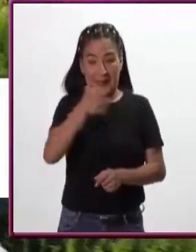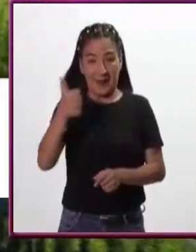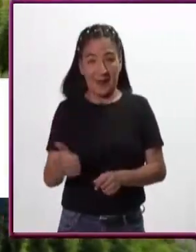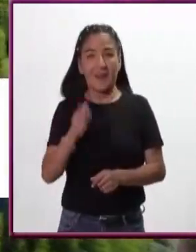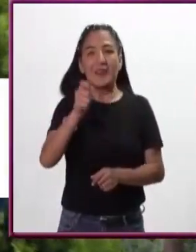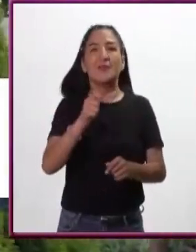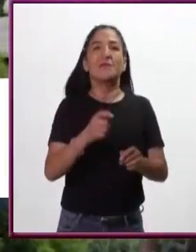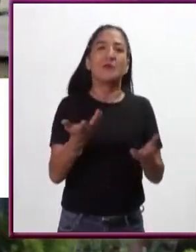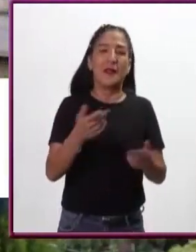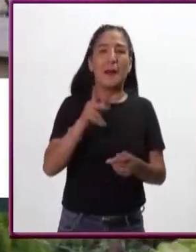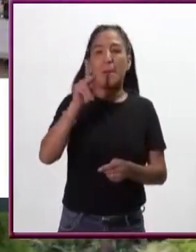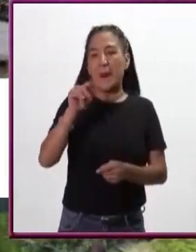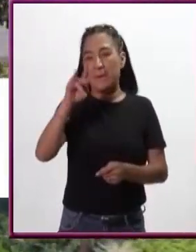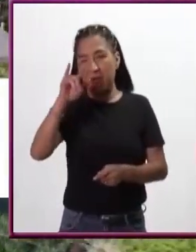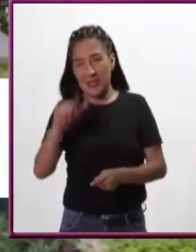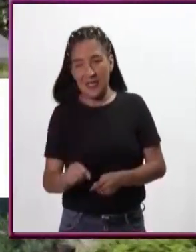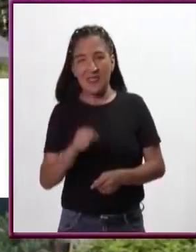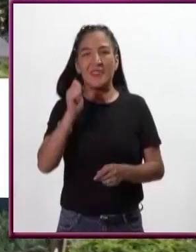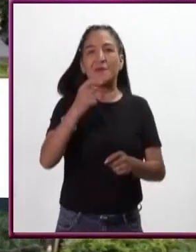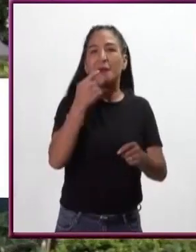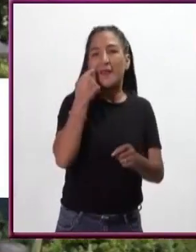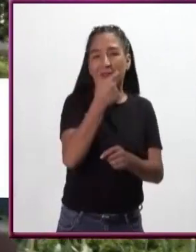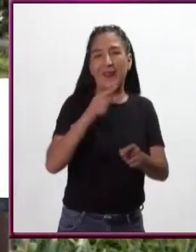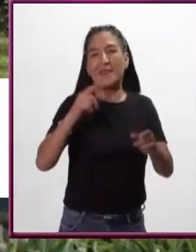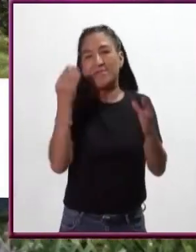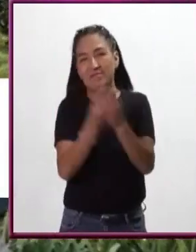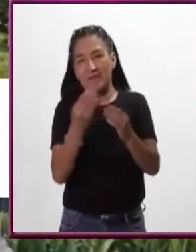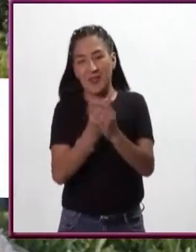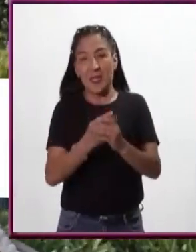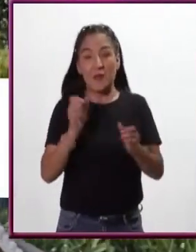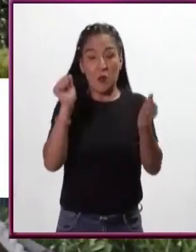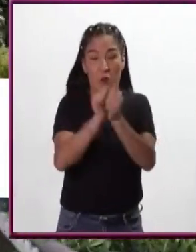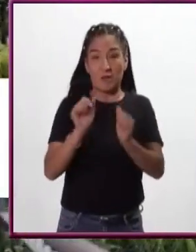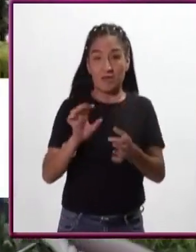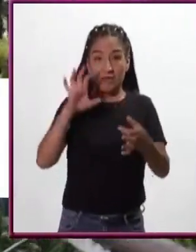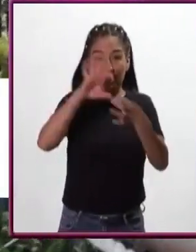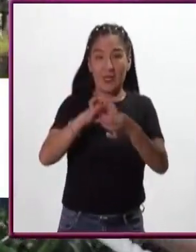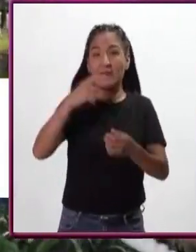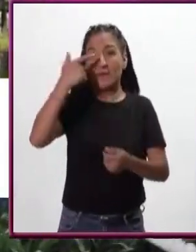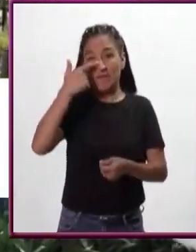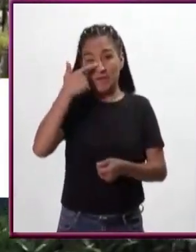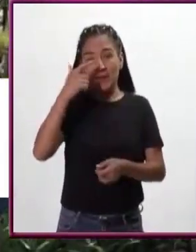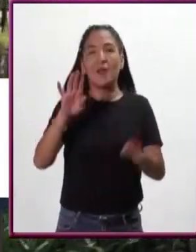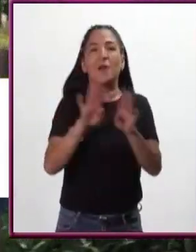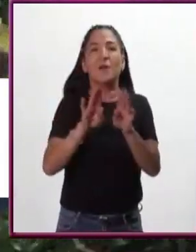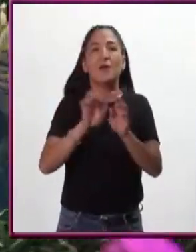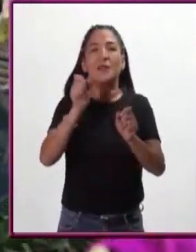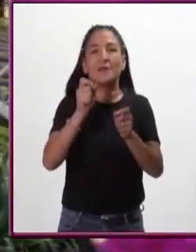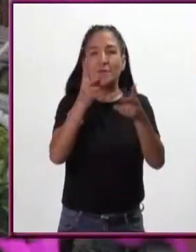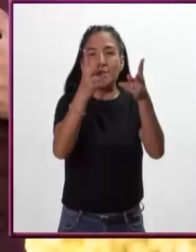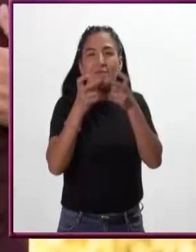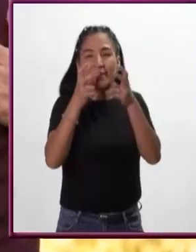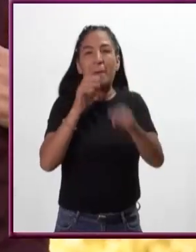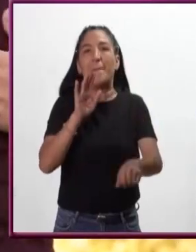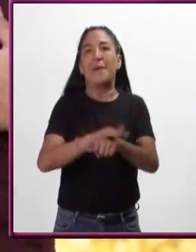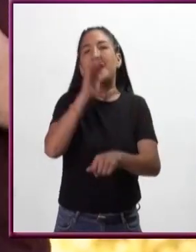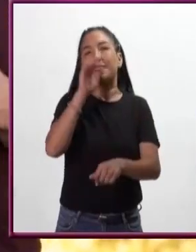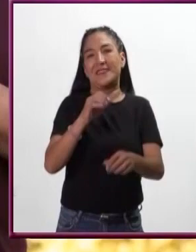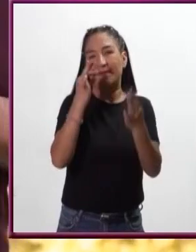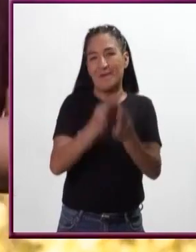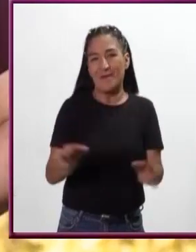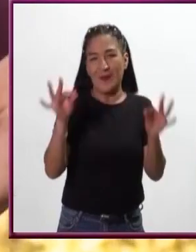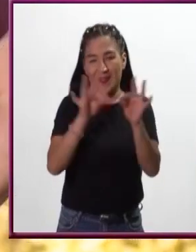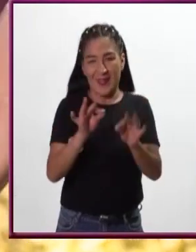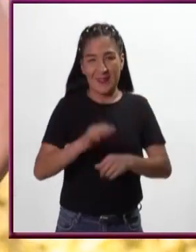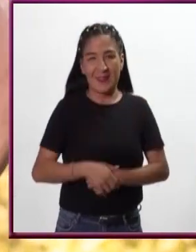cada una con papilas y células especializadas. Y junto con la nariz, es uno de nuestros órganos perceptivos más